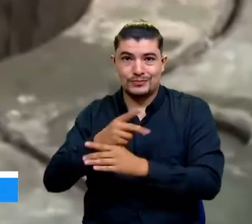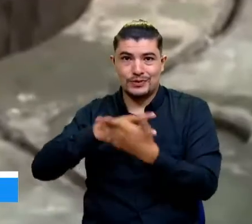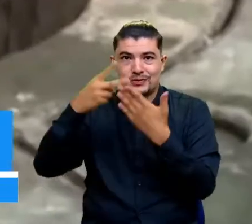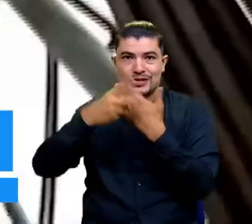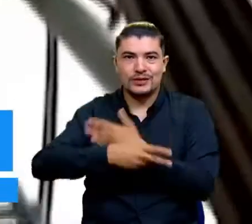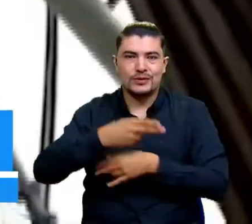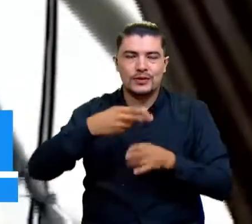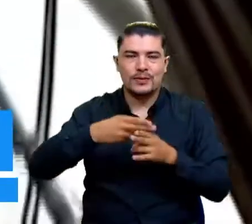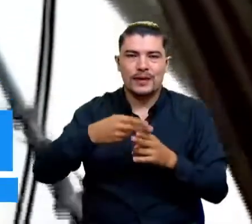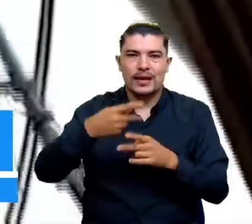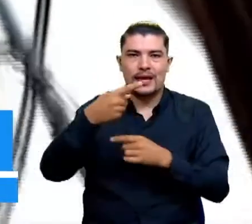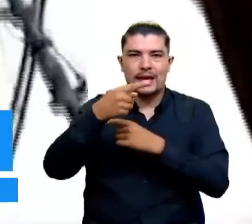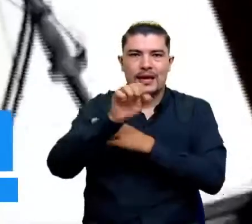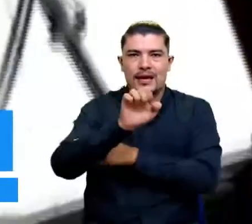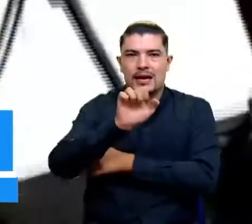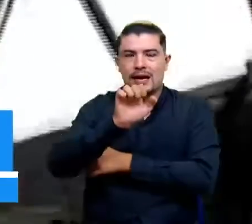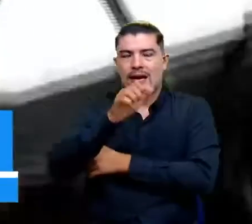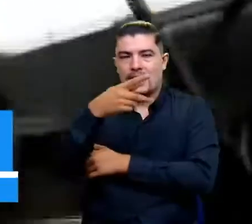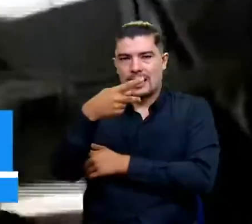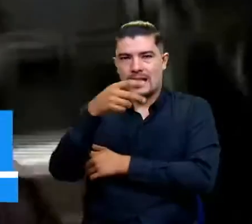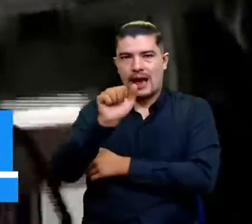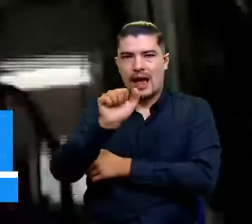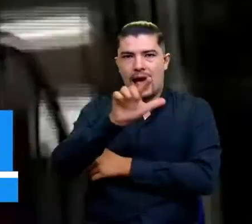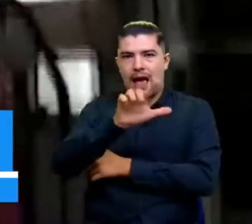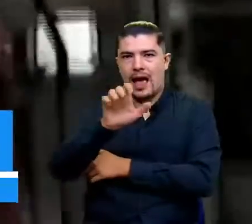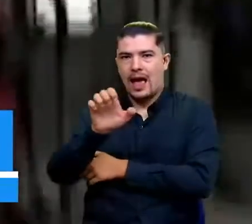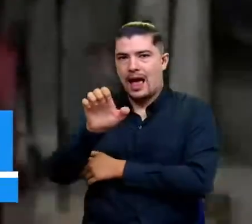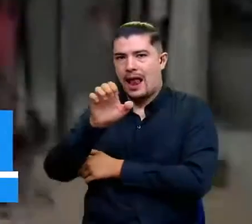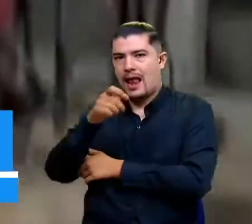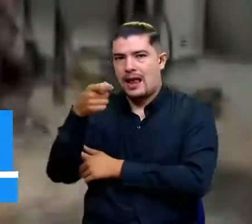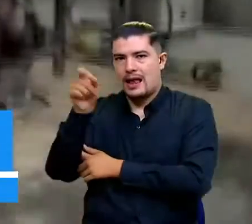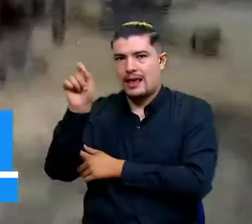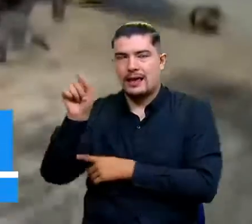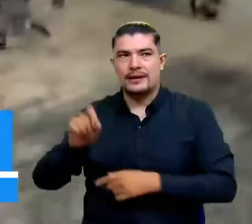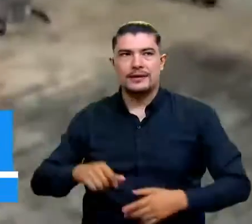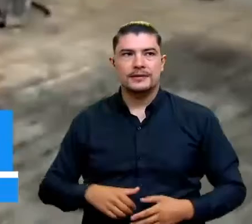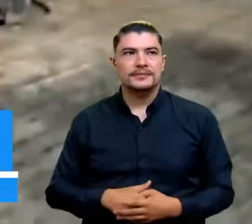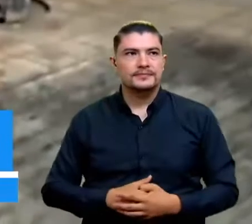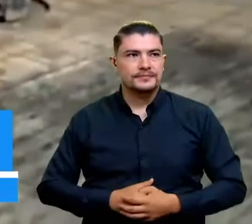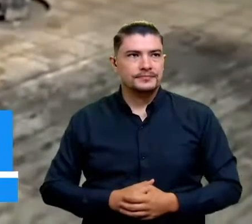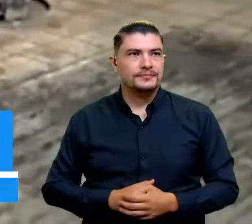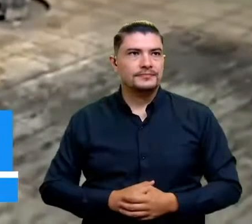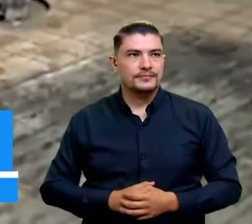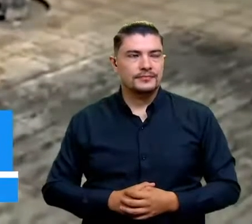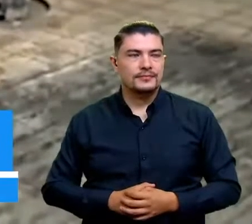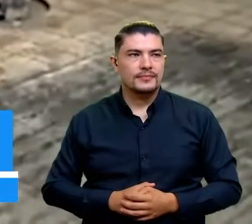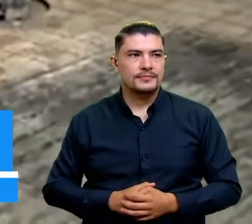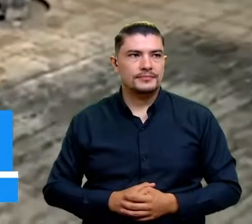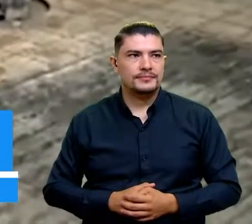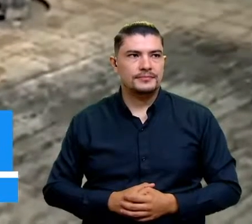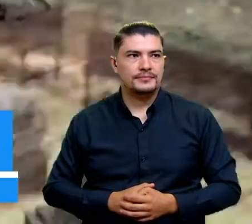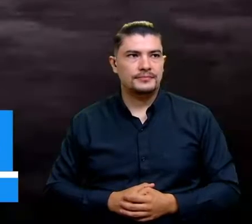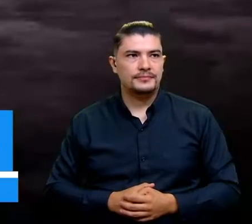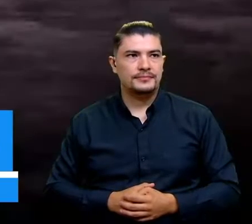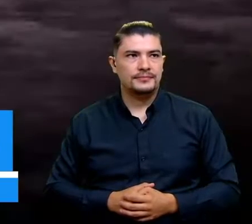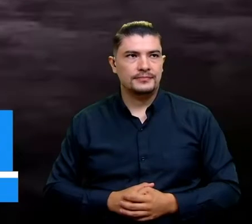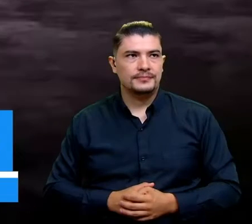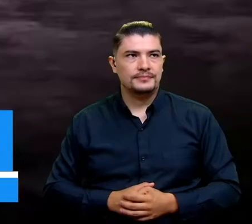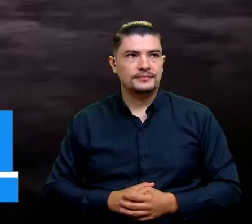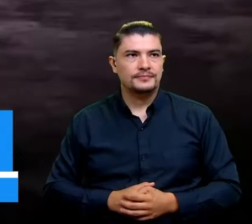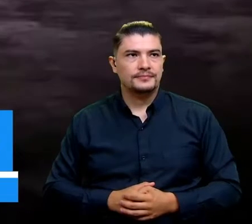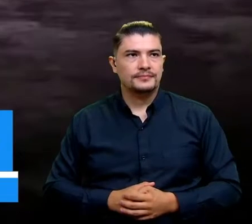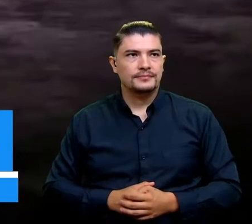no incluye en ninguna de sus etapas la aplicación en fase exploratoria o de desarrollo comercial de la técnica de